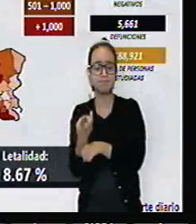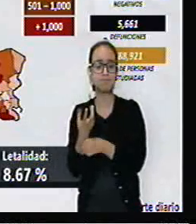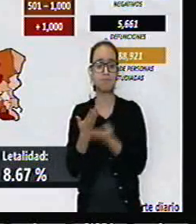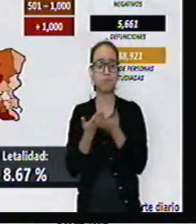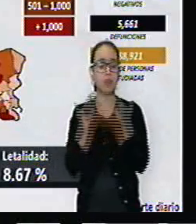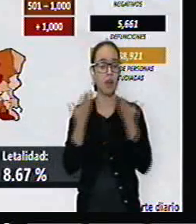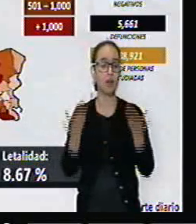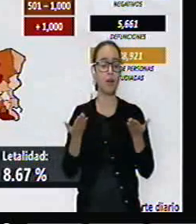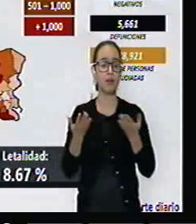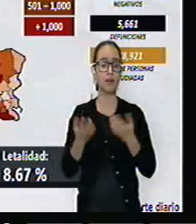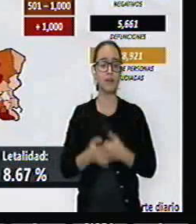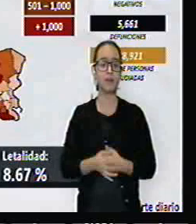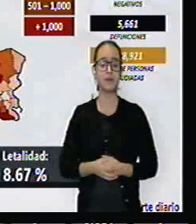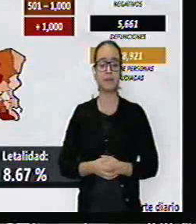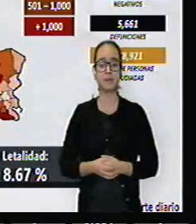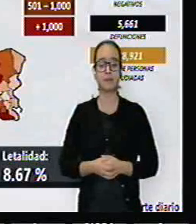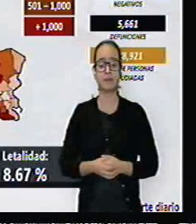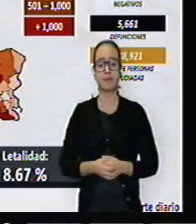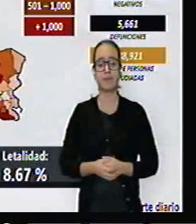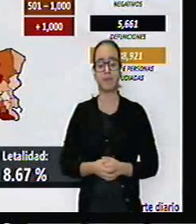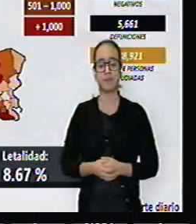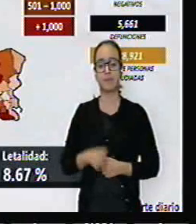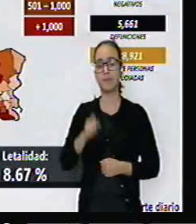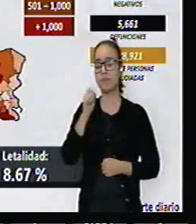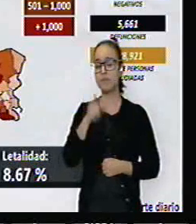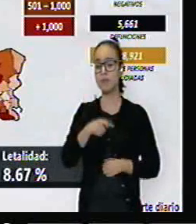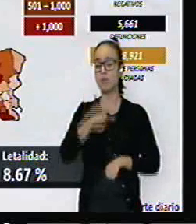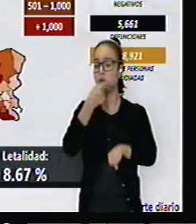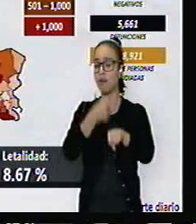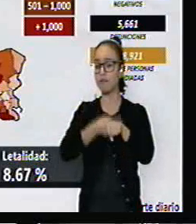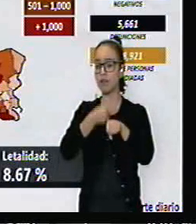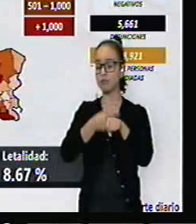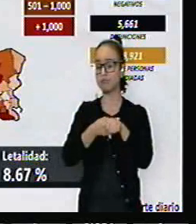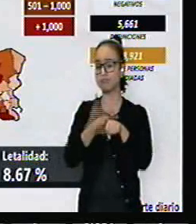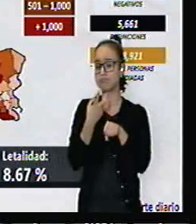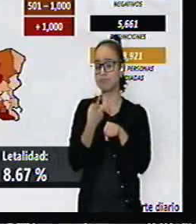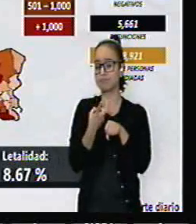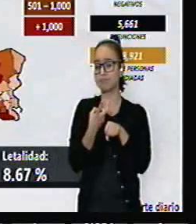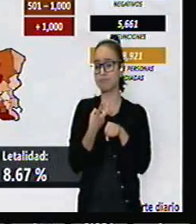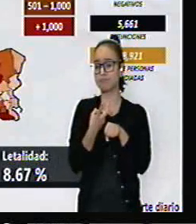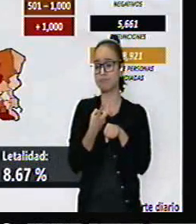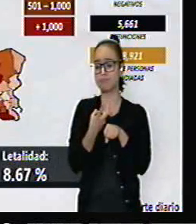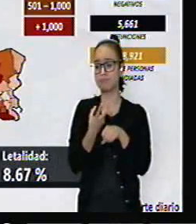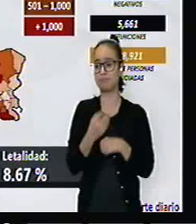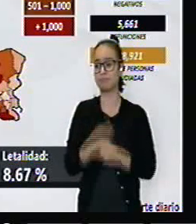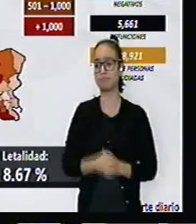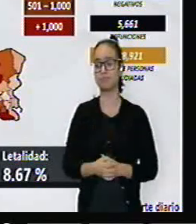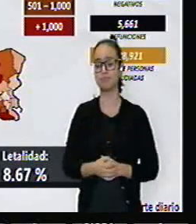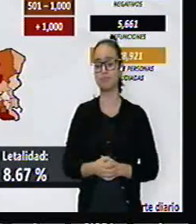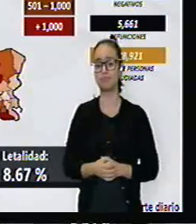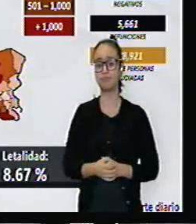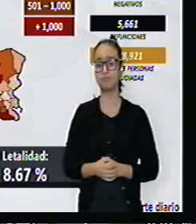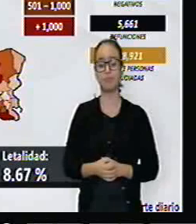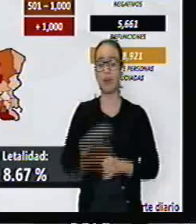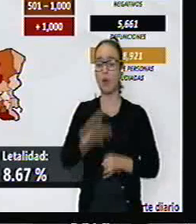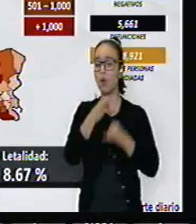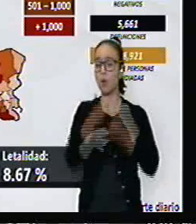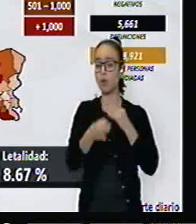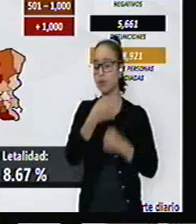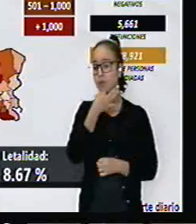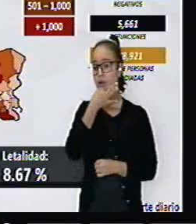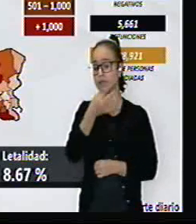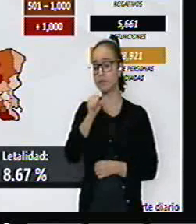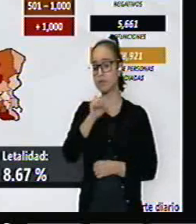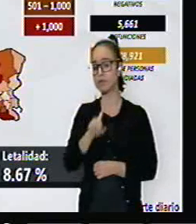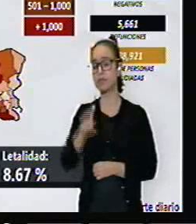vemos cómo se mantiene esta tendencia. Desde luego, esta cifra pues también obedece a los reportes del corte de fin de